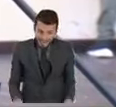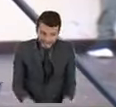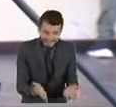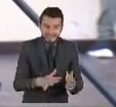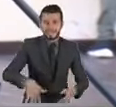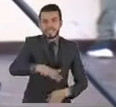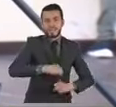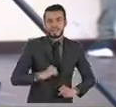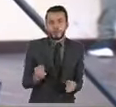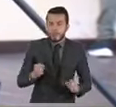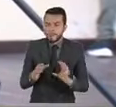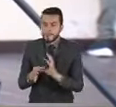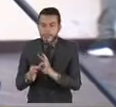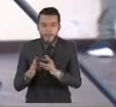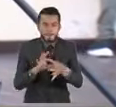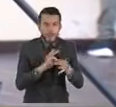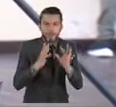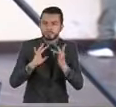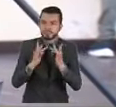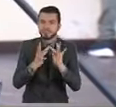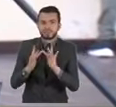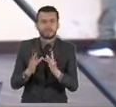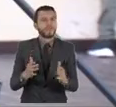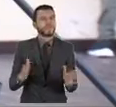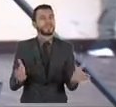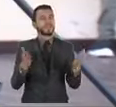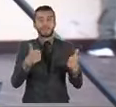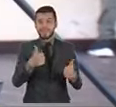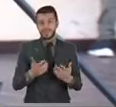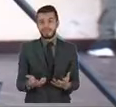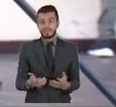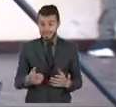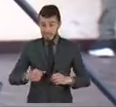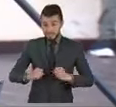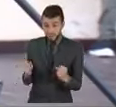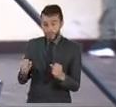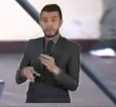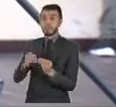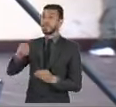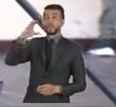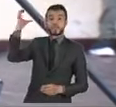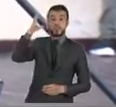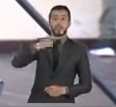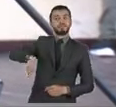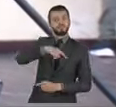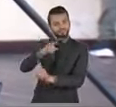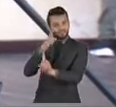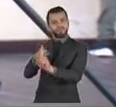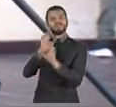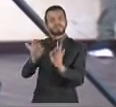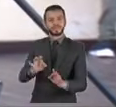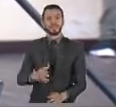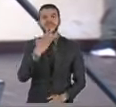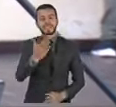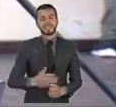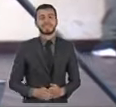ciudad conectada, conectar a los bogotanos, conectar a los colombianos y ese es nuestro propósito. Muchas gracias.